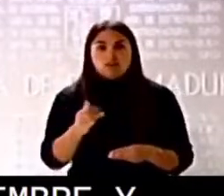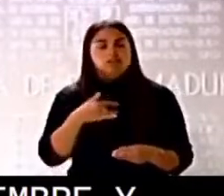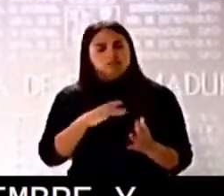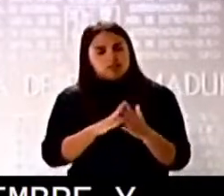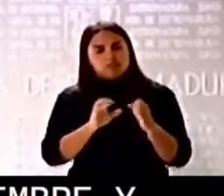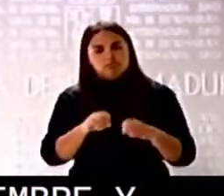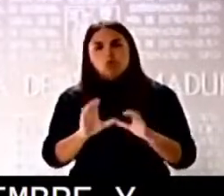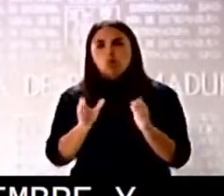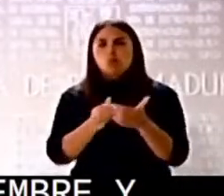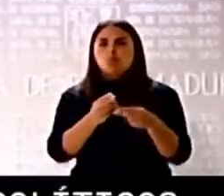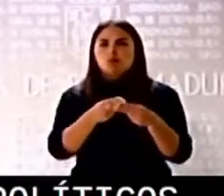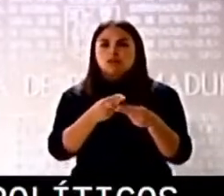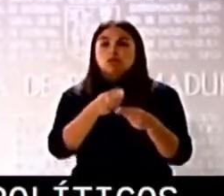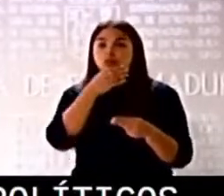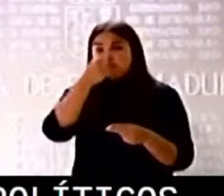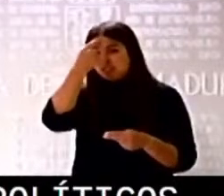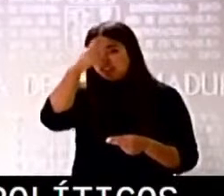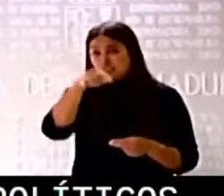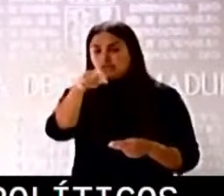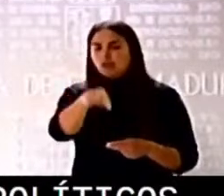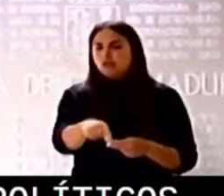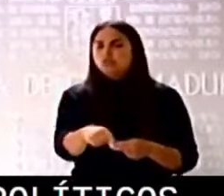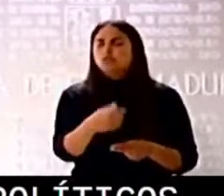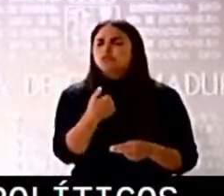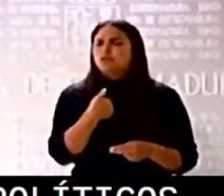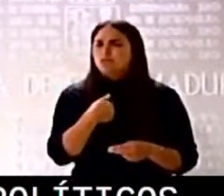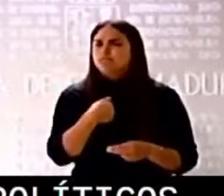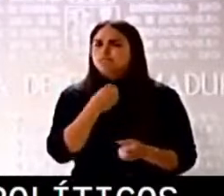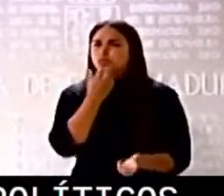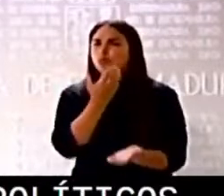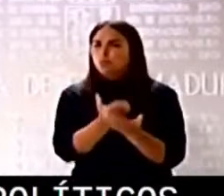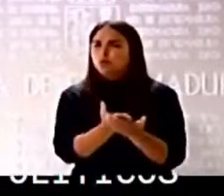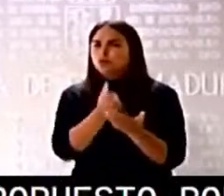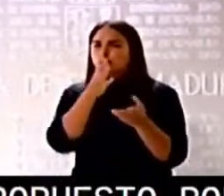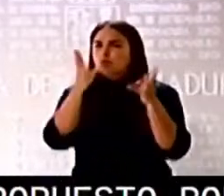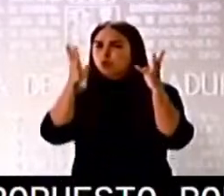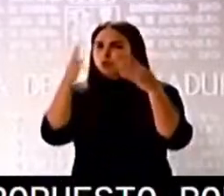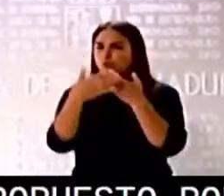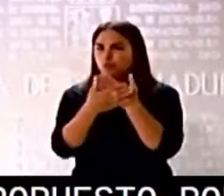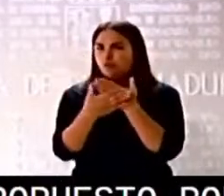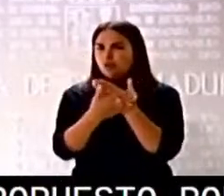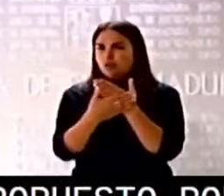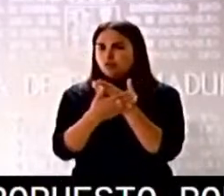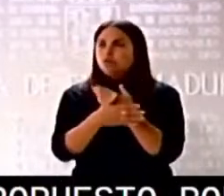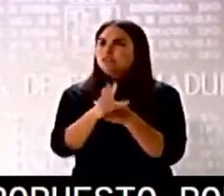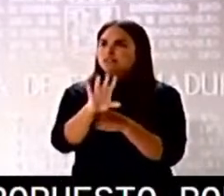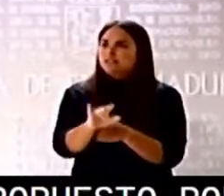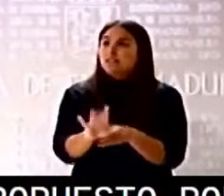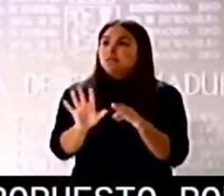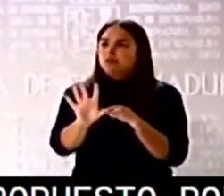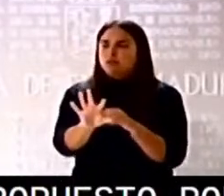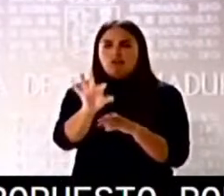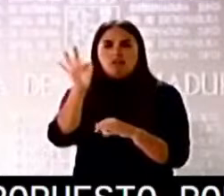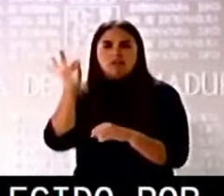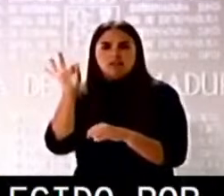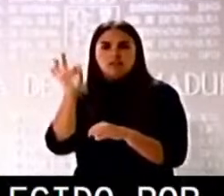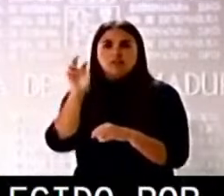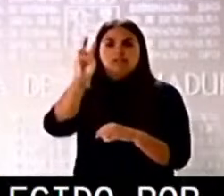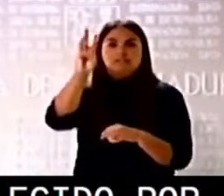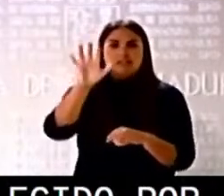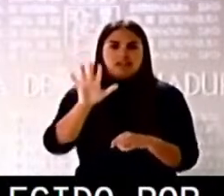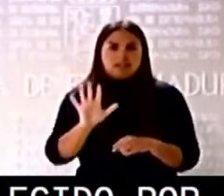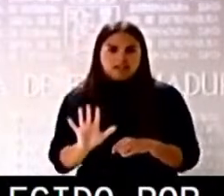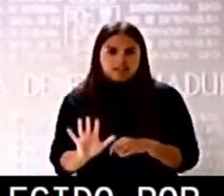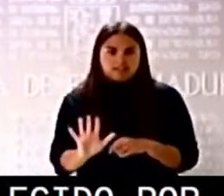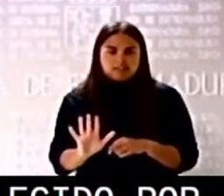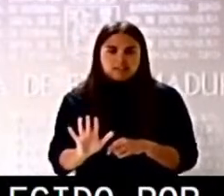grupos políticos, porque saben que este nombramiento es propuesto por el Consejo de Gobierno, pero ha de ser elegido por 3/5 partes